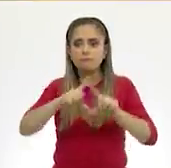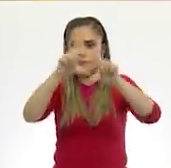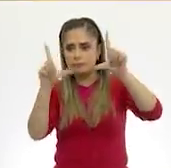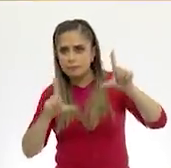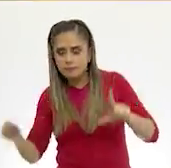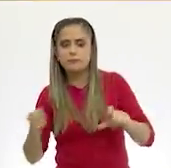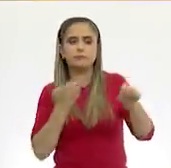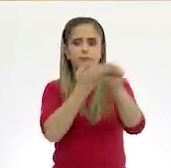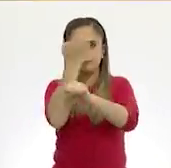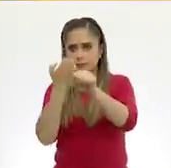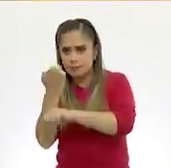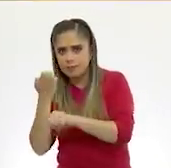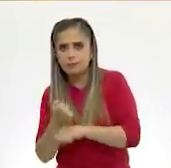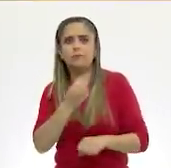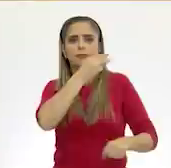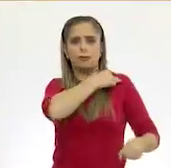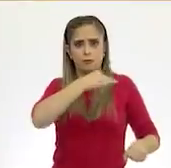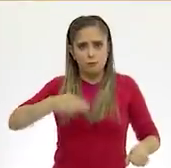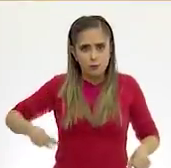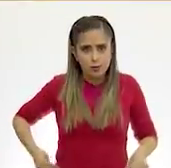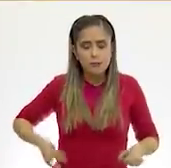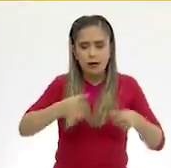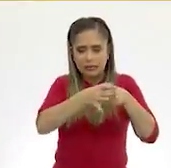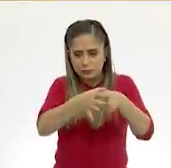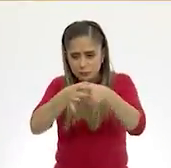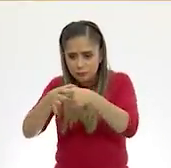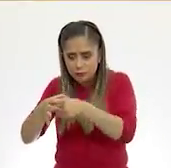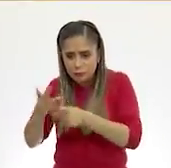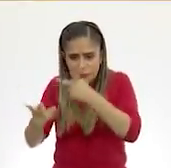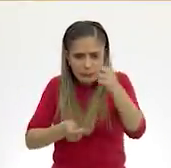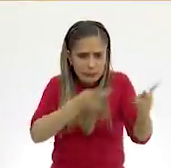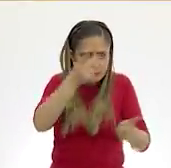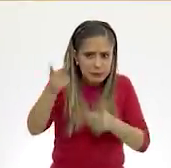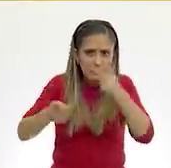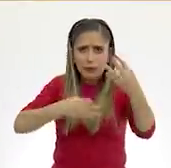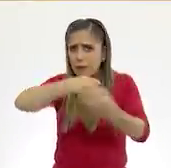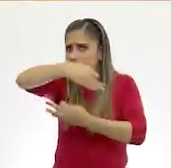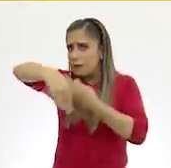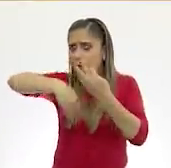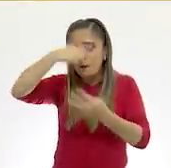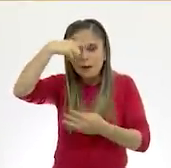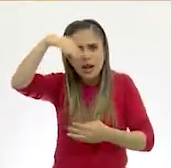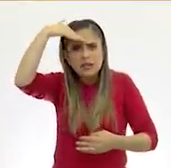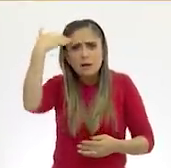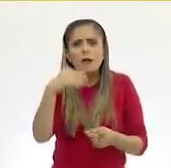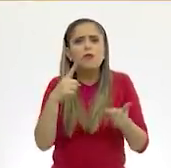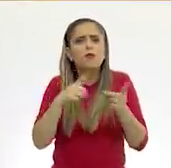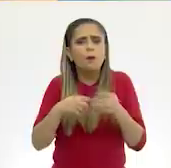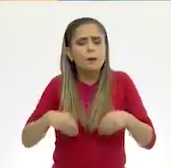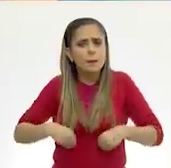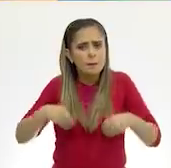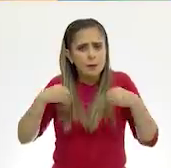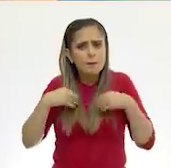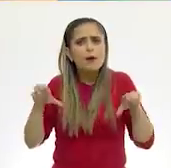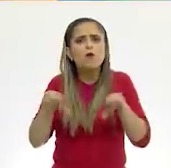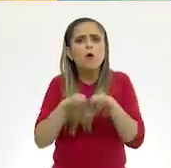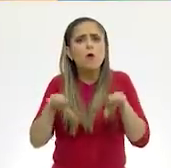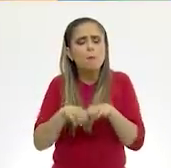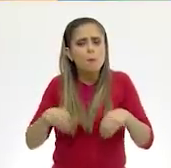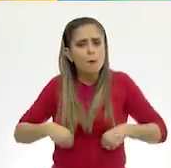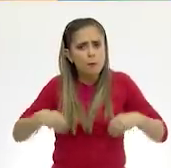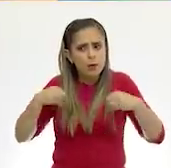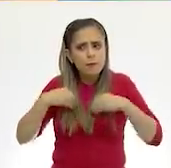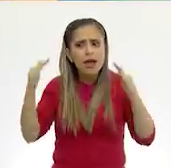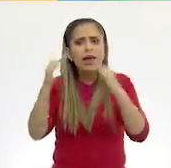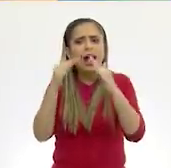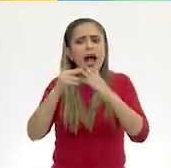estatal, municipal y por localidad para saber cuántos somos, dónde estamos y cómo vivimos. Ahora hagamos